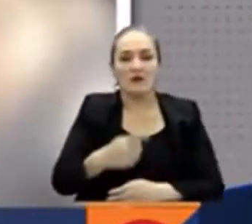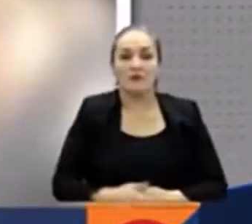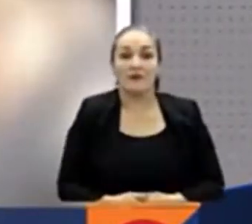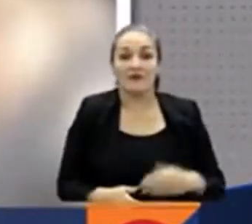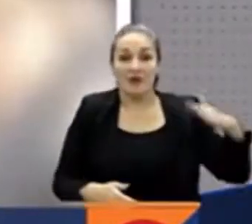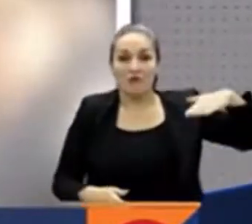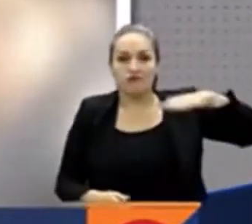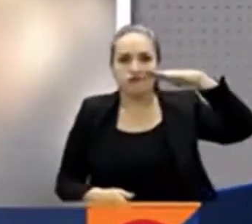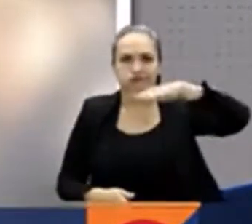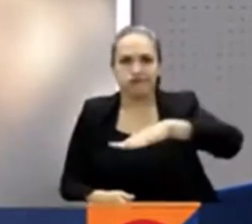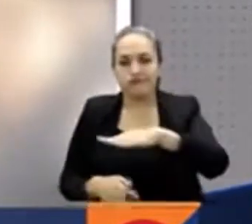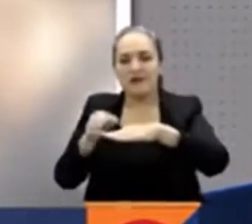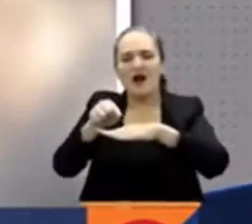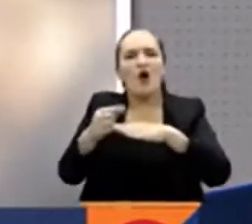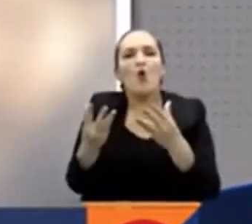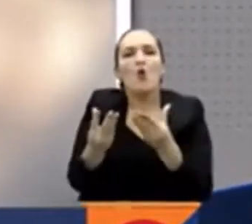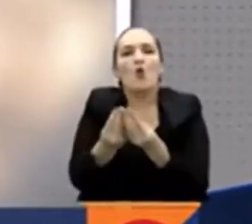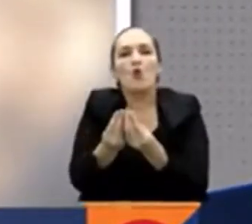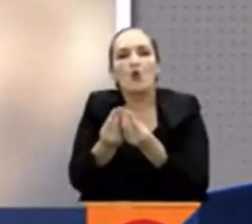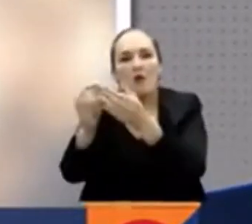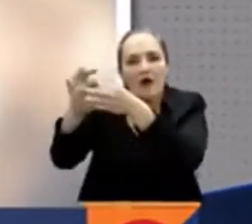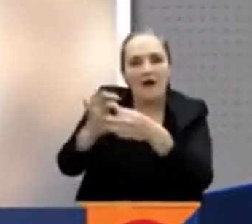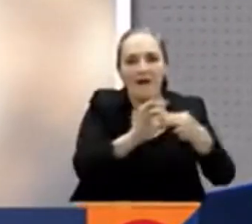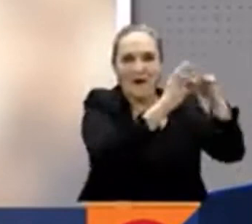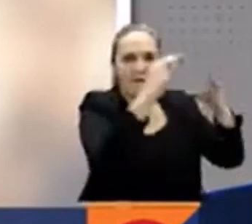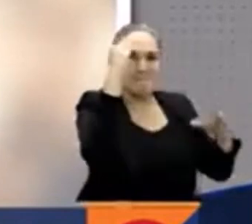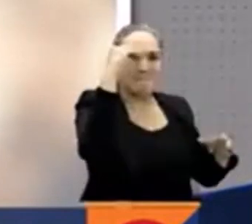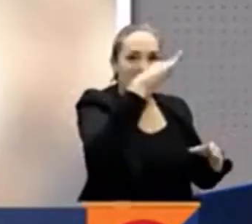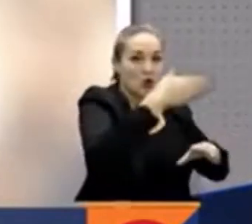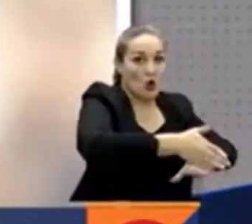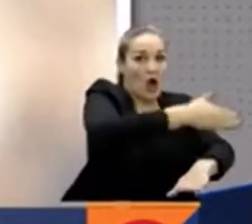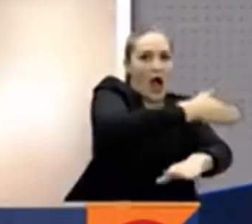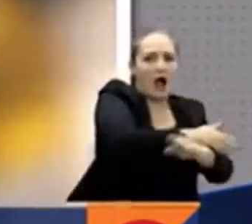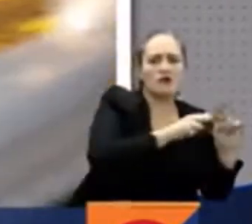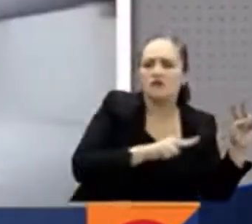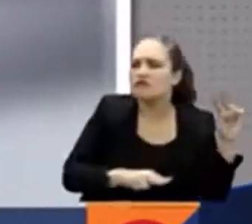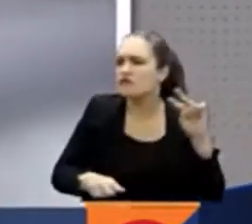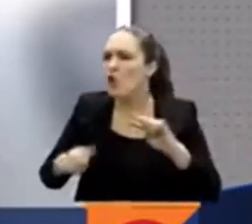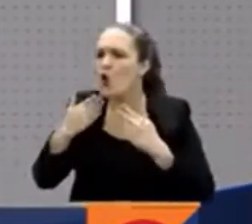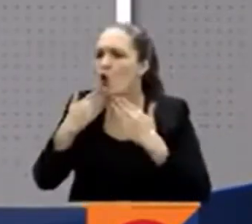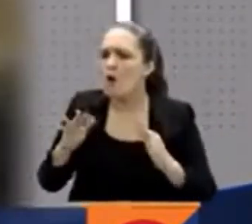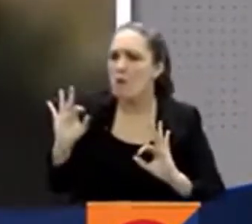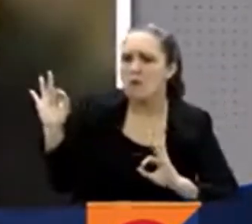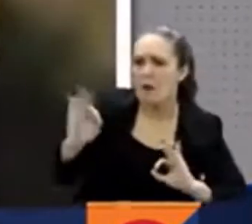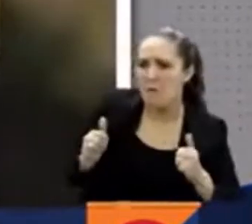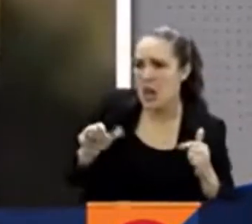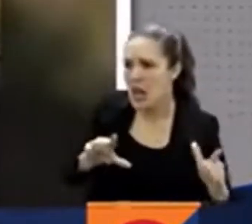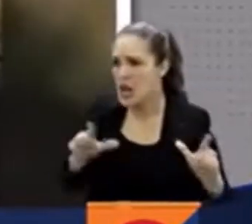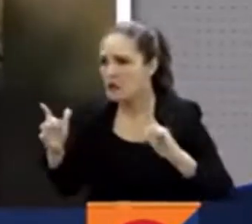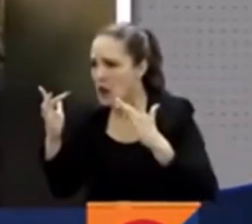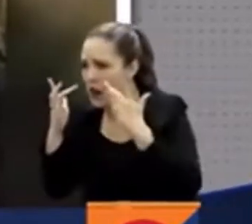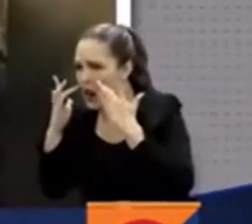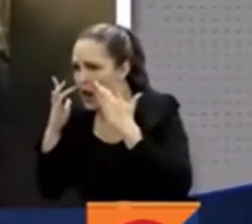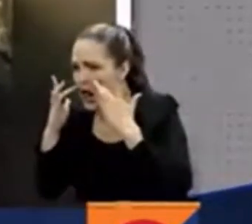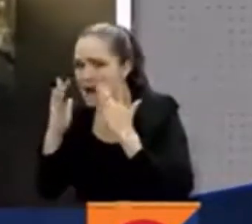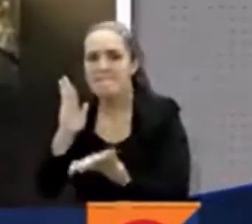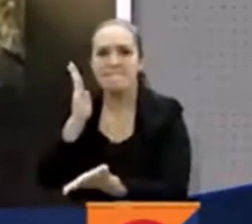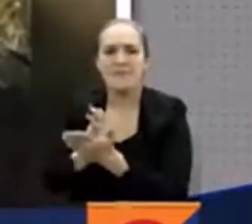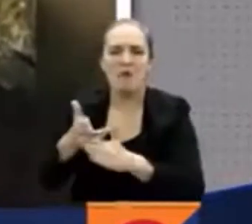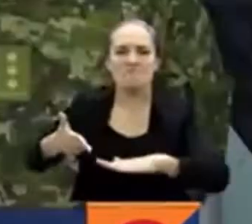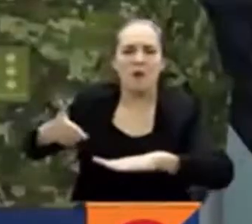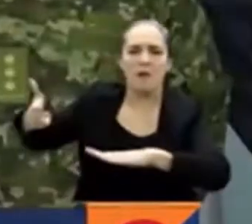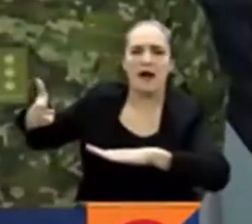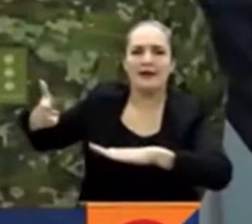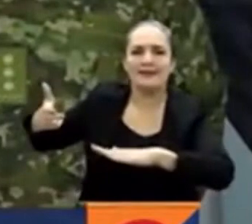presidente de la República, Gustavo Petro, por el Catatumbo para analizar la situación de orden público en norte de Santander sería modificada por motivos de seguridad.